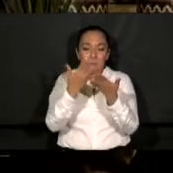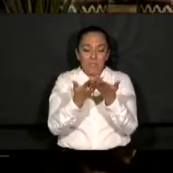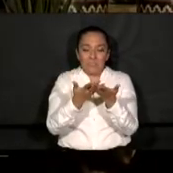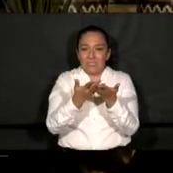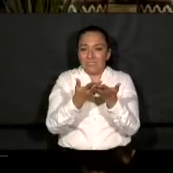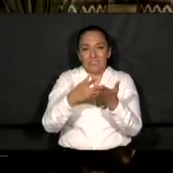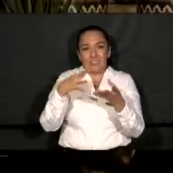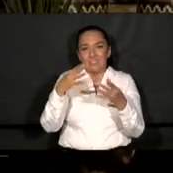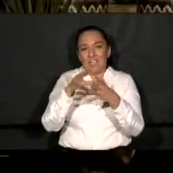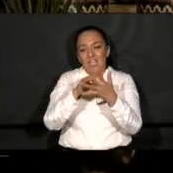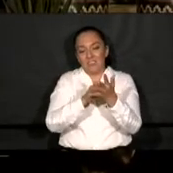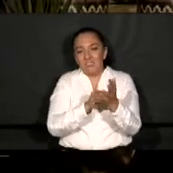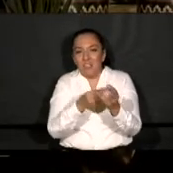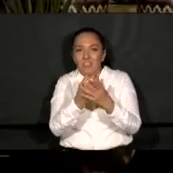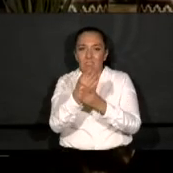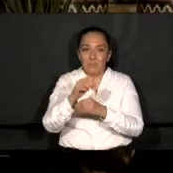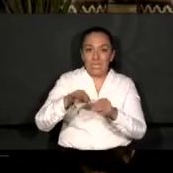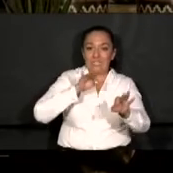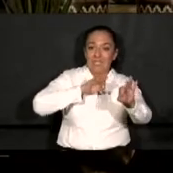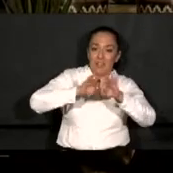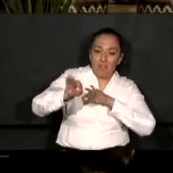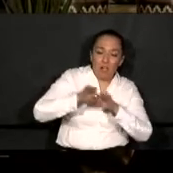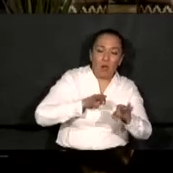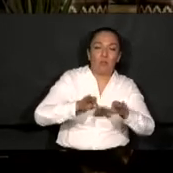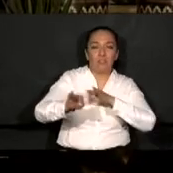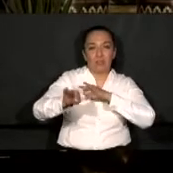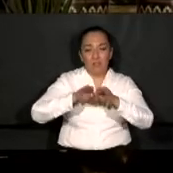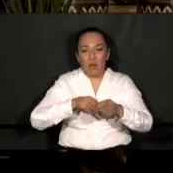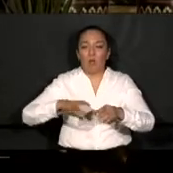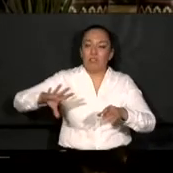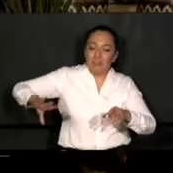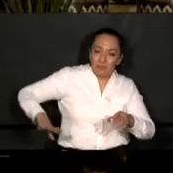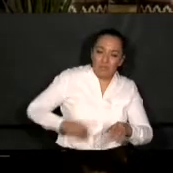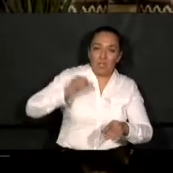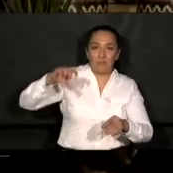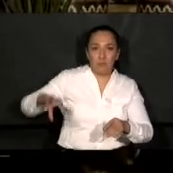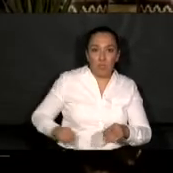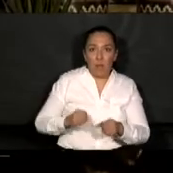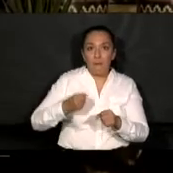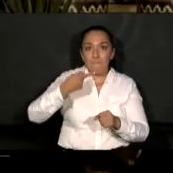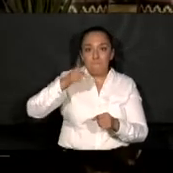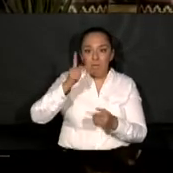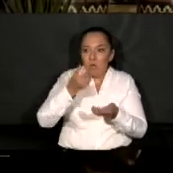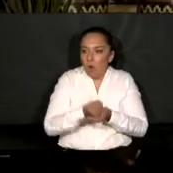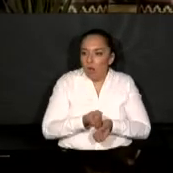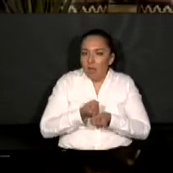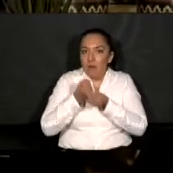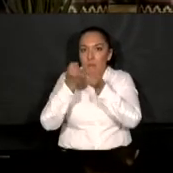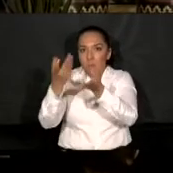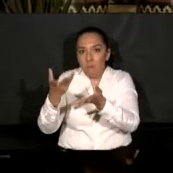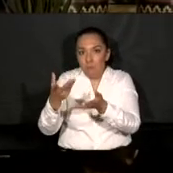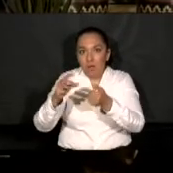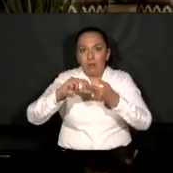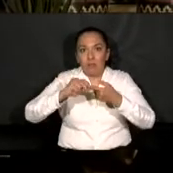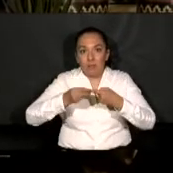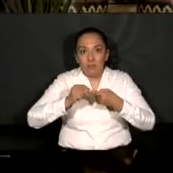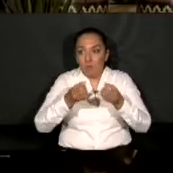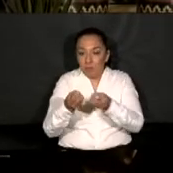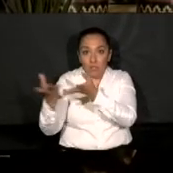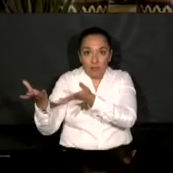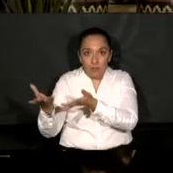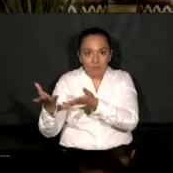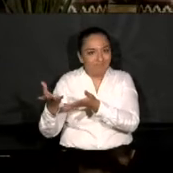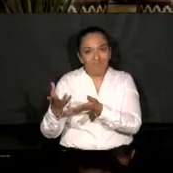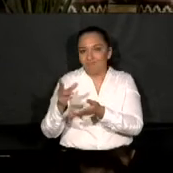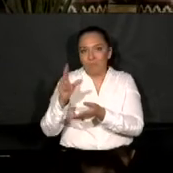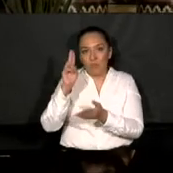que con su esfuerzo ha trabajado el campo y que todavía no ha recibido el pago del frijol desde el año 2007. O el